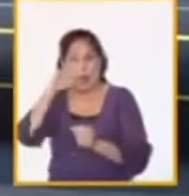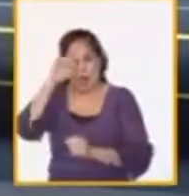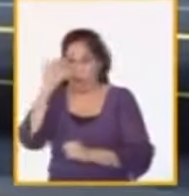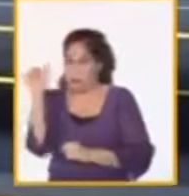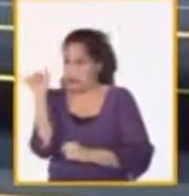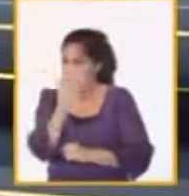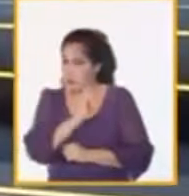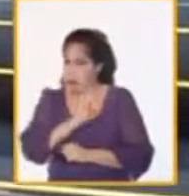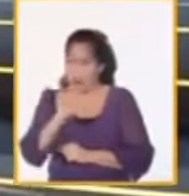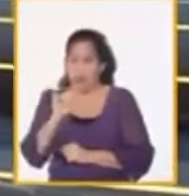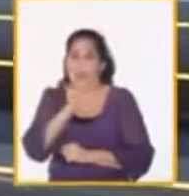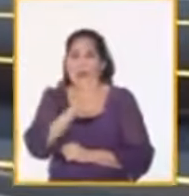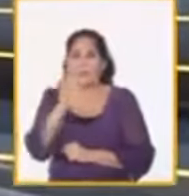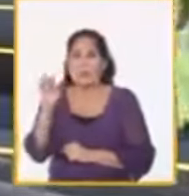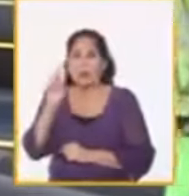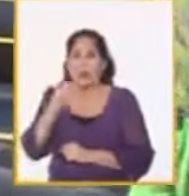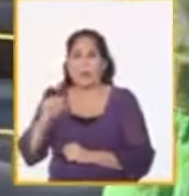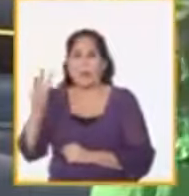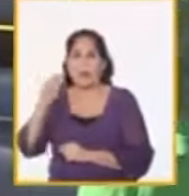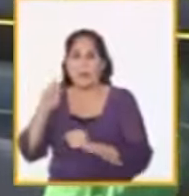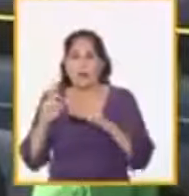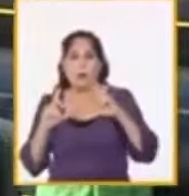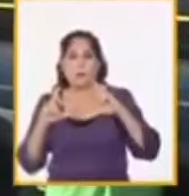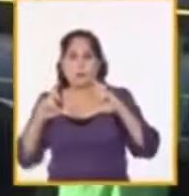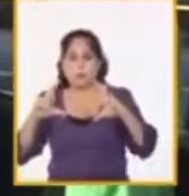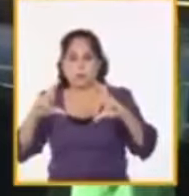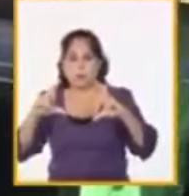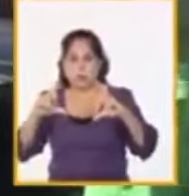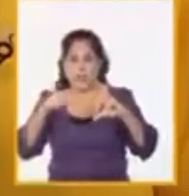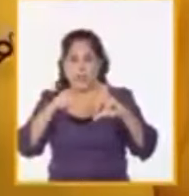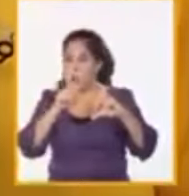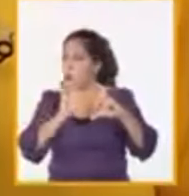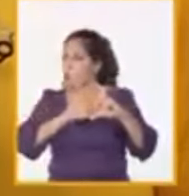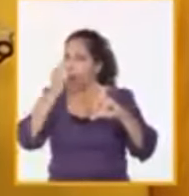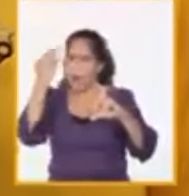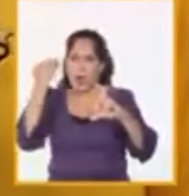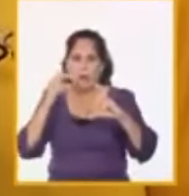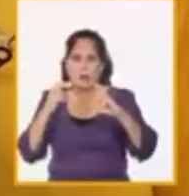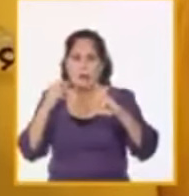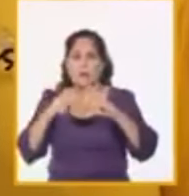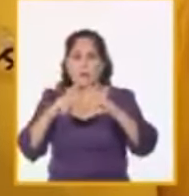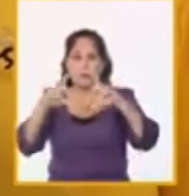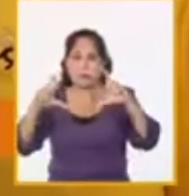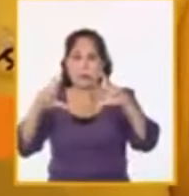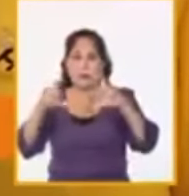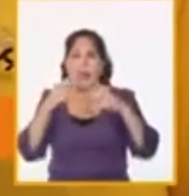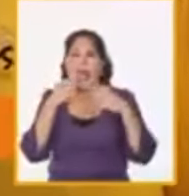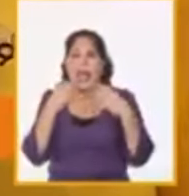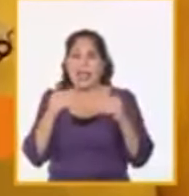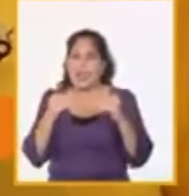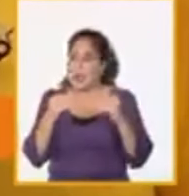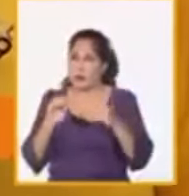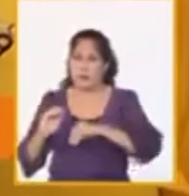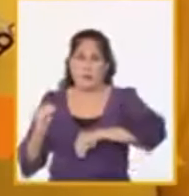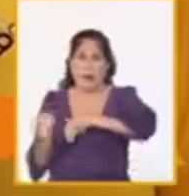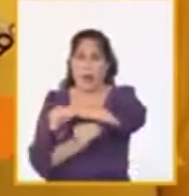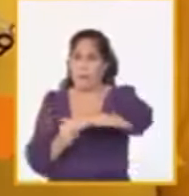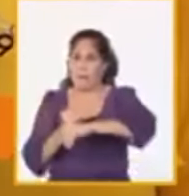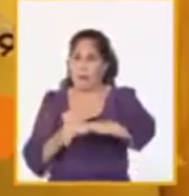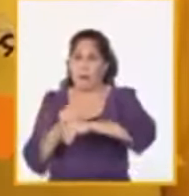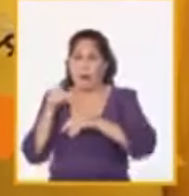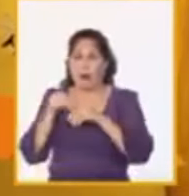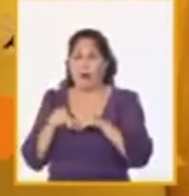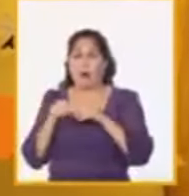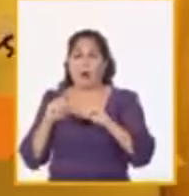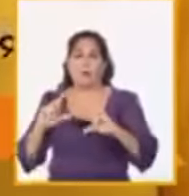de 500 milímetros de presión nominal 16, que eso nunca se había hecho, sustituyendo el acero de histórico. Y